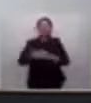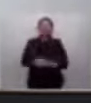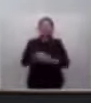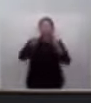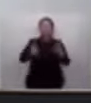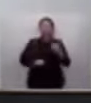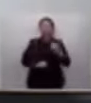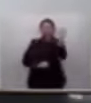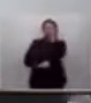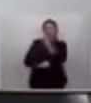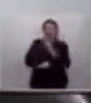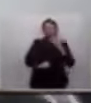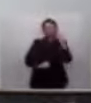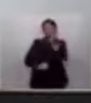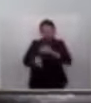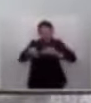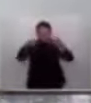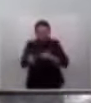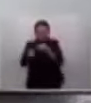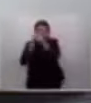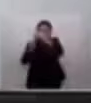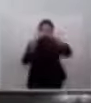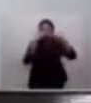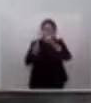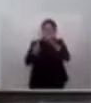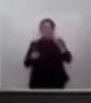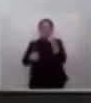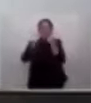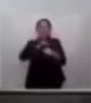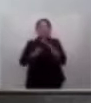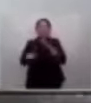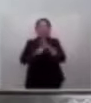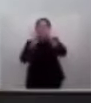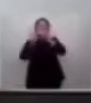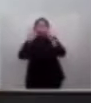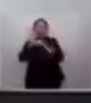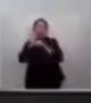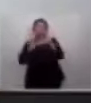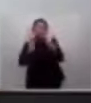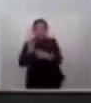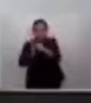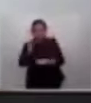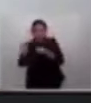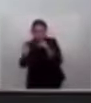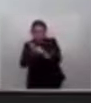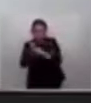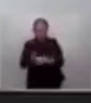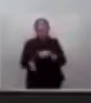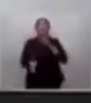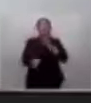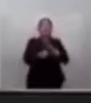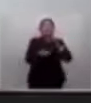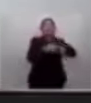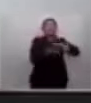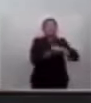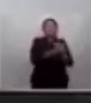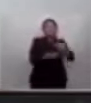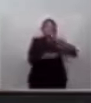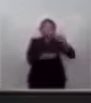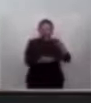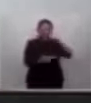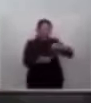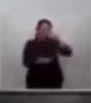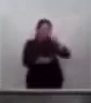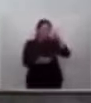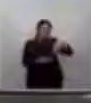piden que tenga que fundamente viene el el tribunal de la ciudad de México para que entre en la sala Superior y lo puedan revisar Por